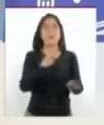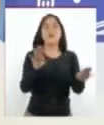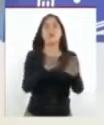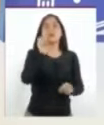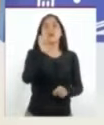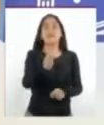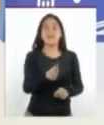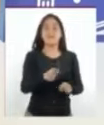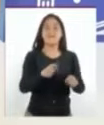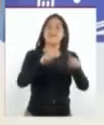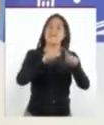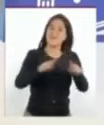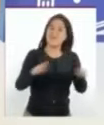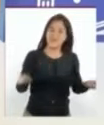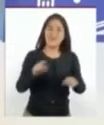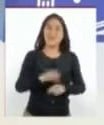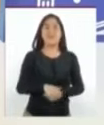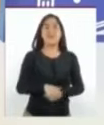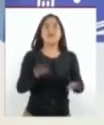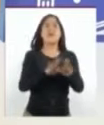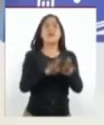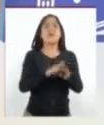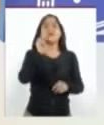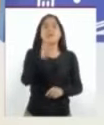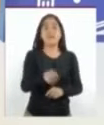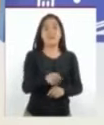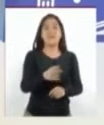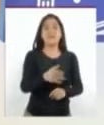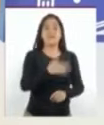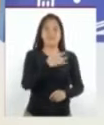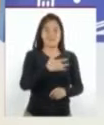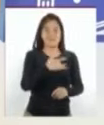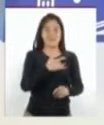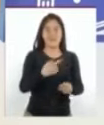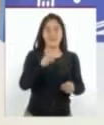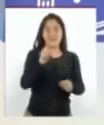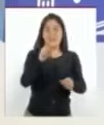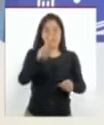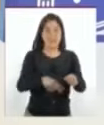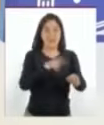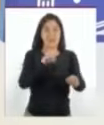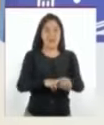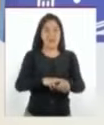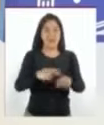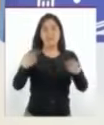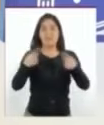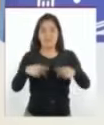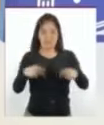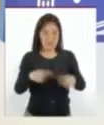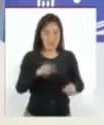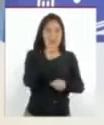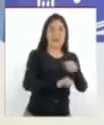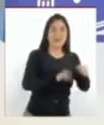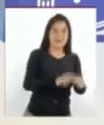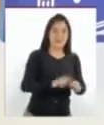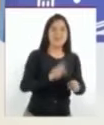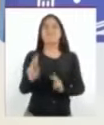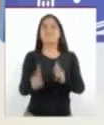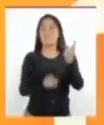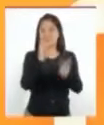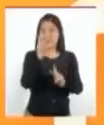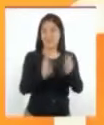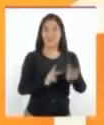jerarquía vertical, en la que introduce de forma natural a las personas, a los animales y a los